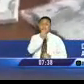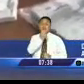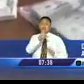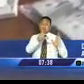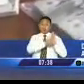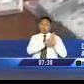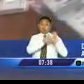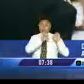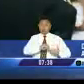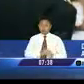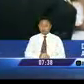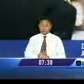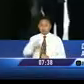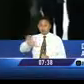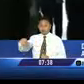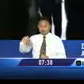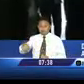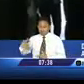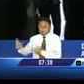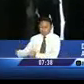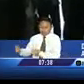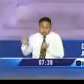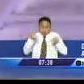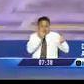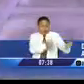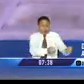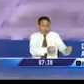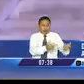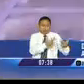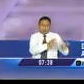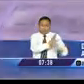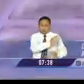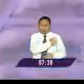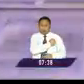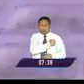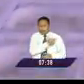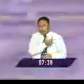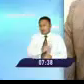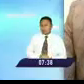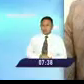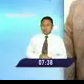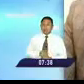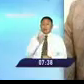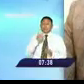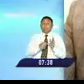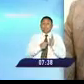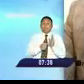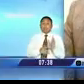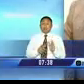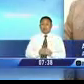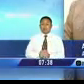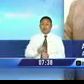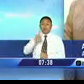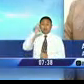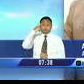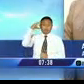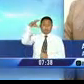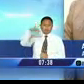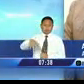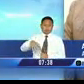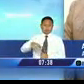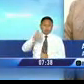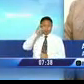lícita de los activos, todo deberá ser entregado nuevamente a quien le pertenezca. Puede darse el caso también que el Estado, a través